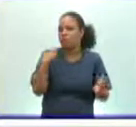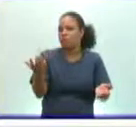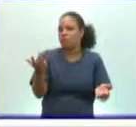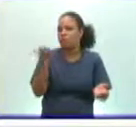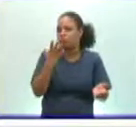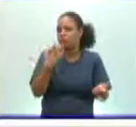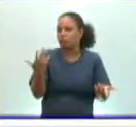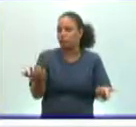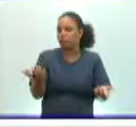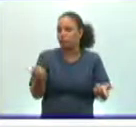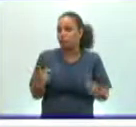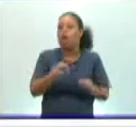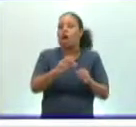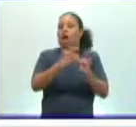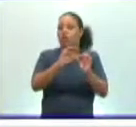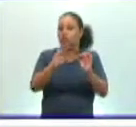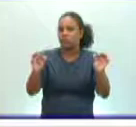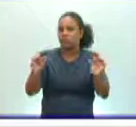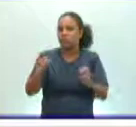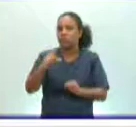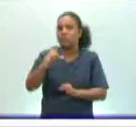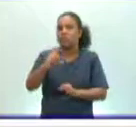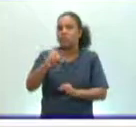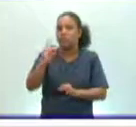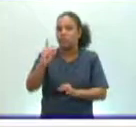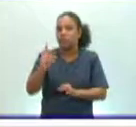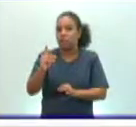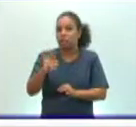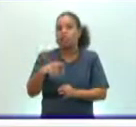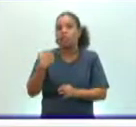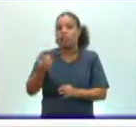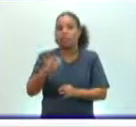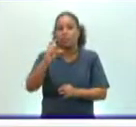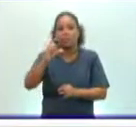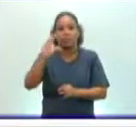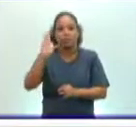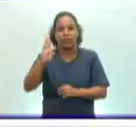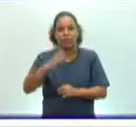el segmento CD y el segmento CB.